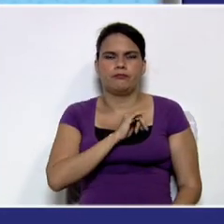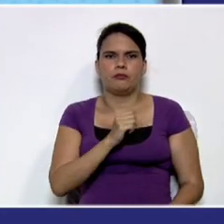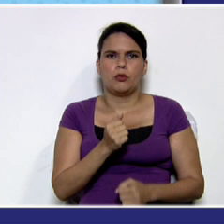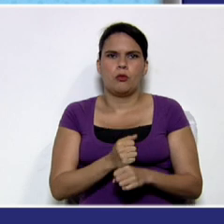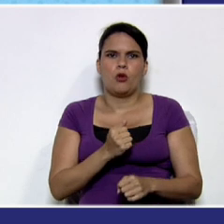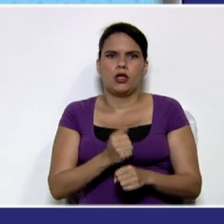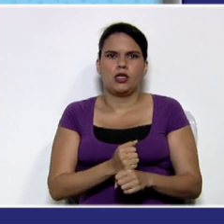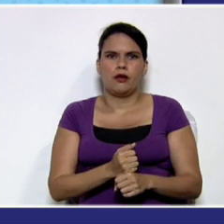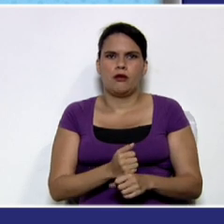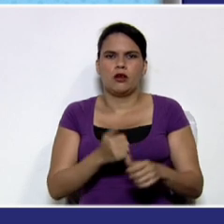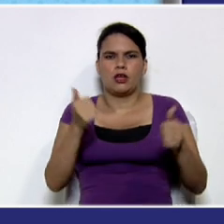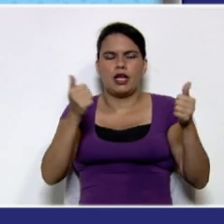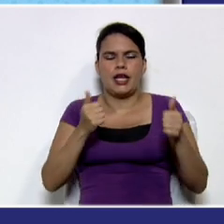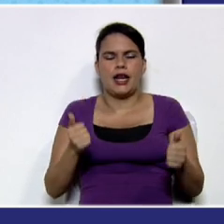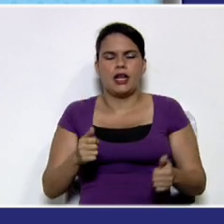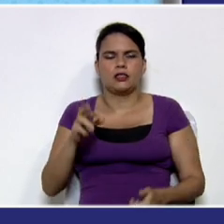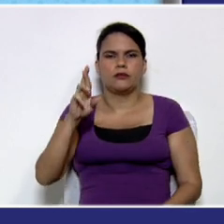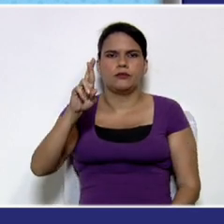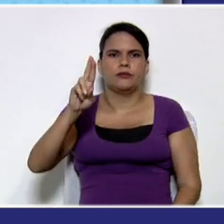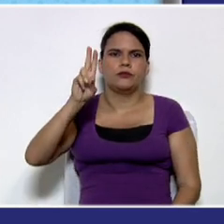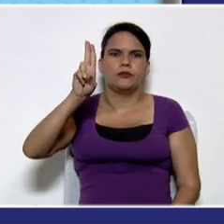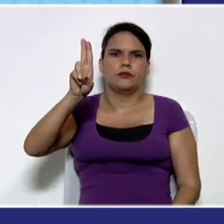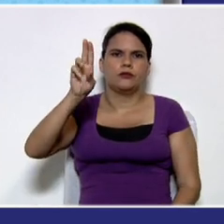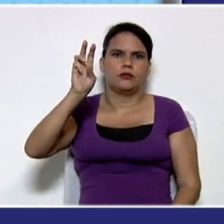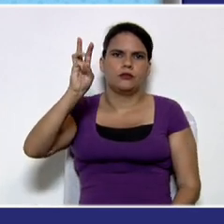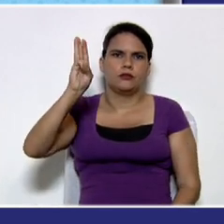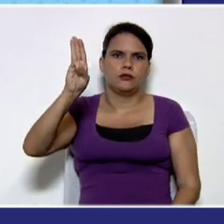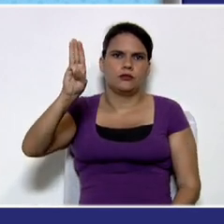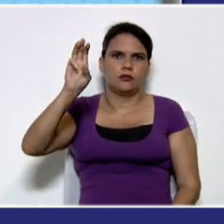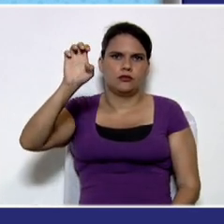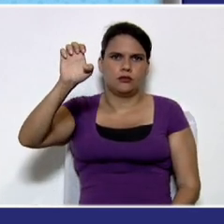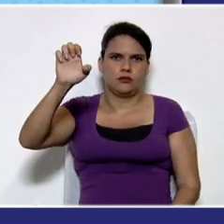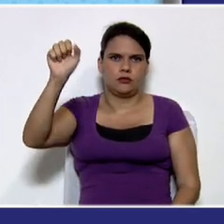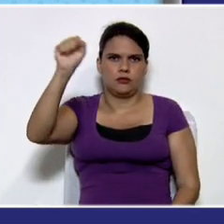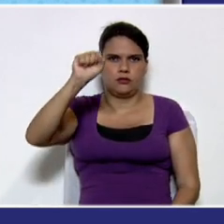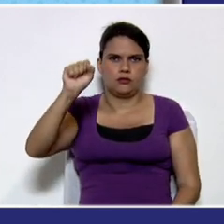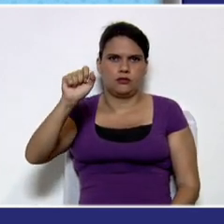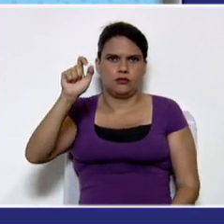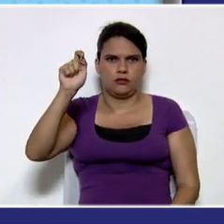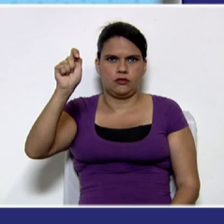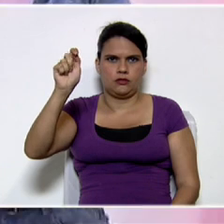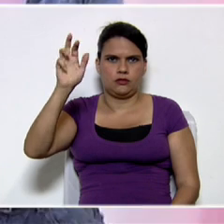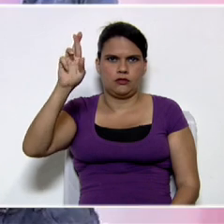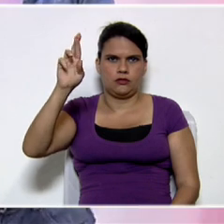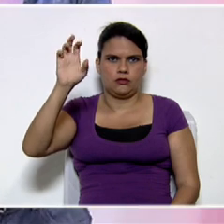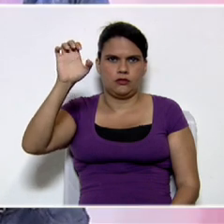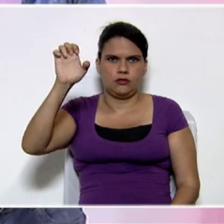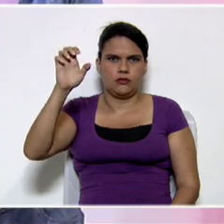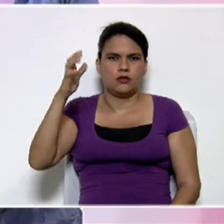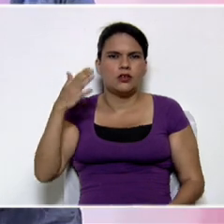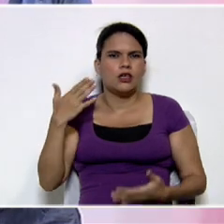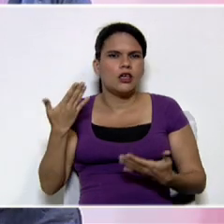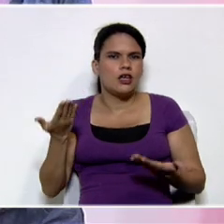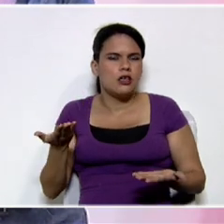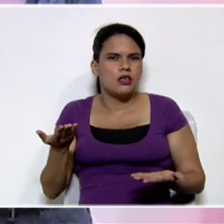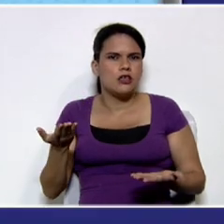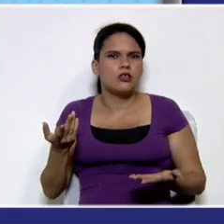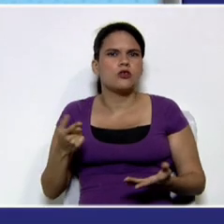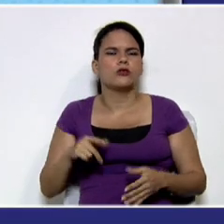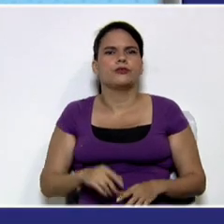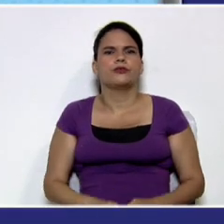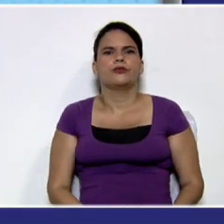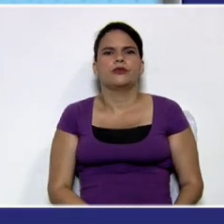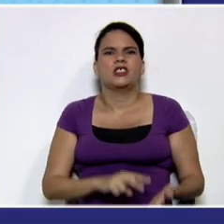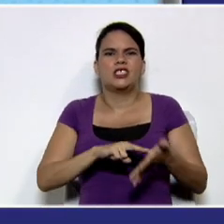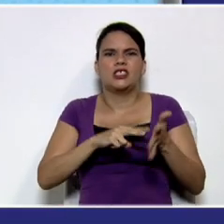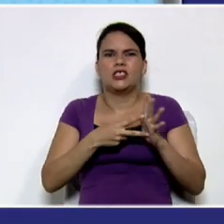el arte rupestre. En este caso, lo que son los petroglifos, ¿sí? Los petroglifos no son más